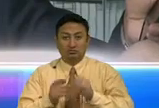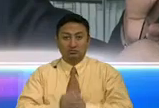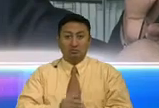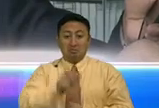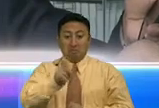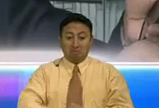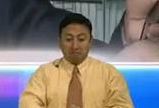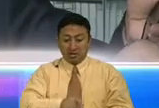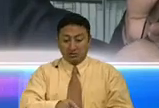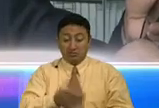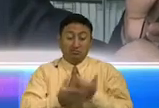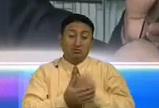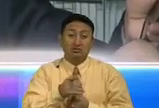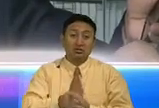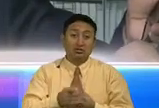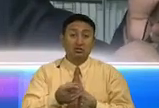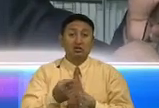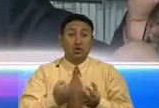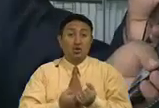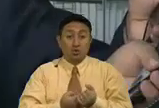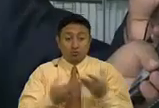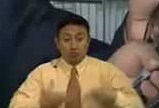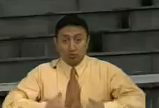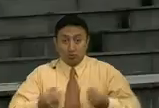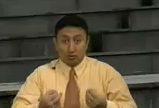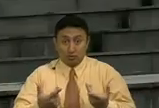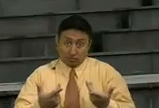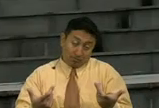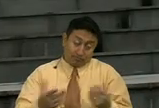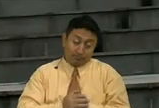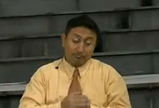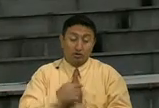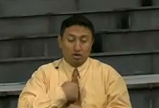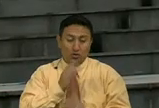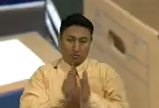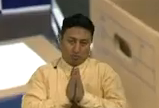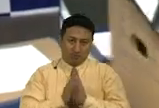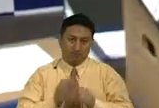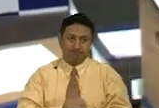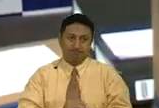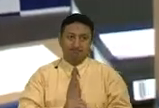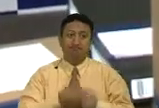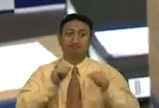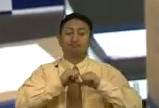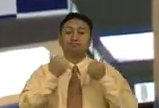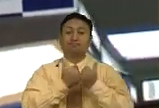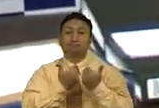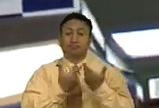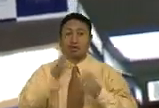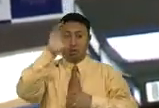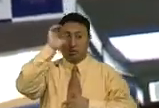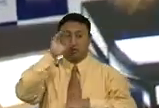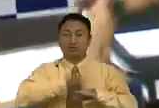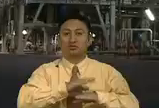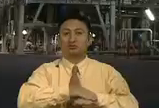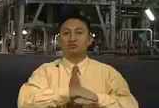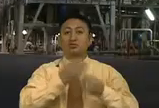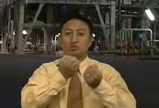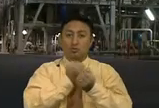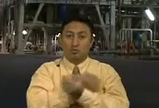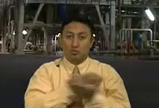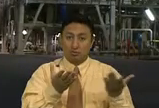a gente que utilizó malos recursos, va a ser Esteban Albornoz. Son las reacciones en la asamblea luego de que se han hecho públicos los informes de las auditorías a